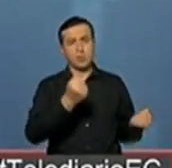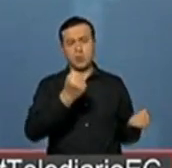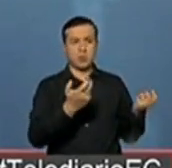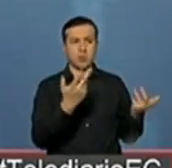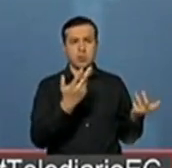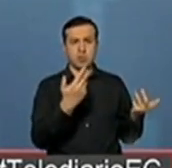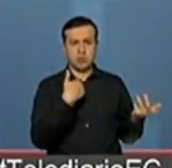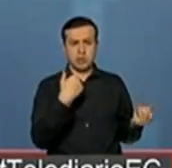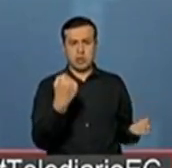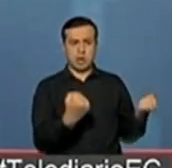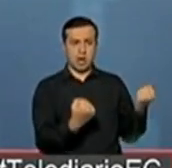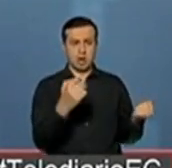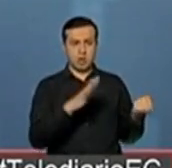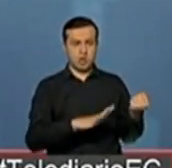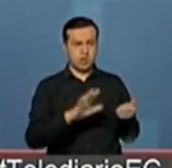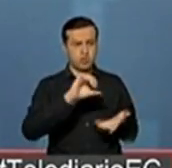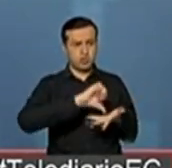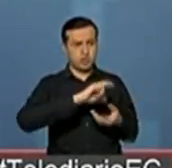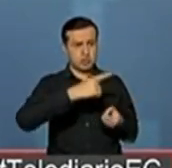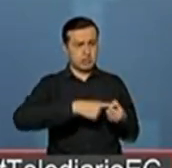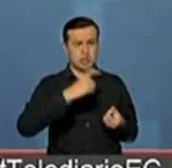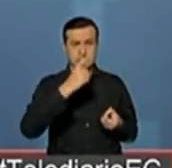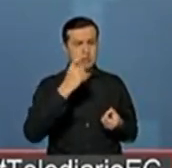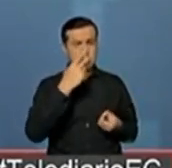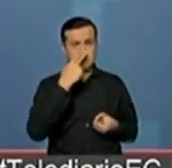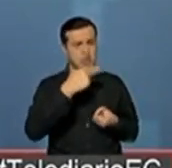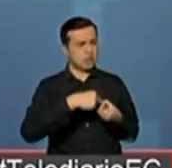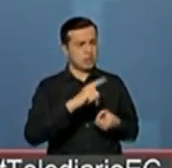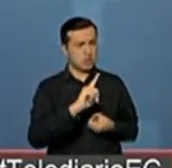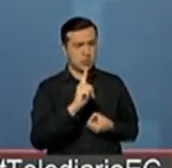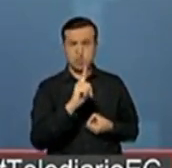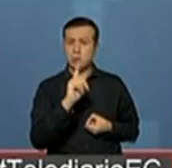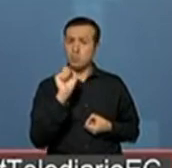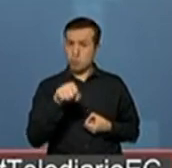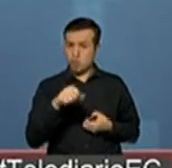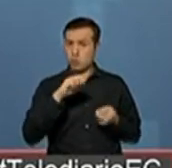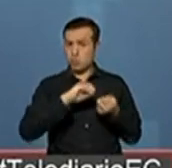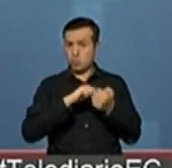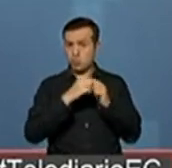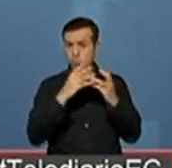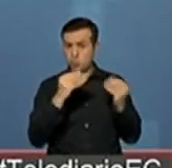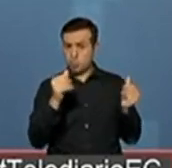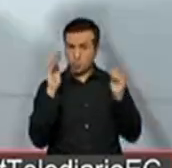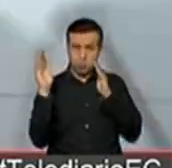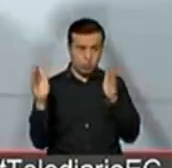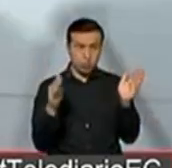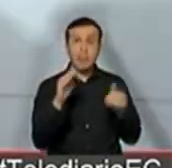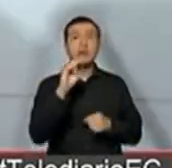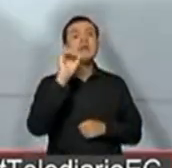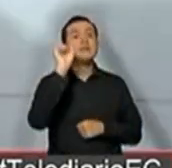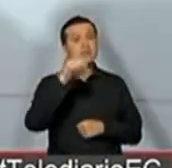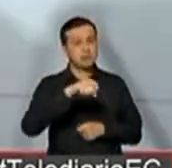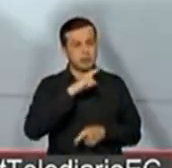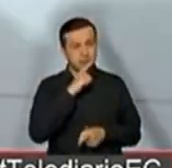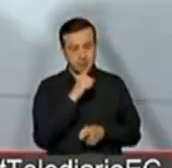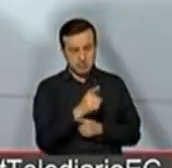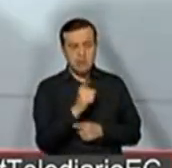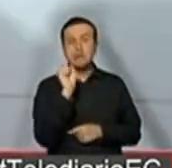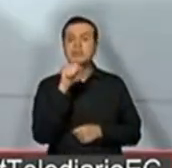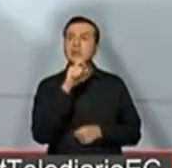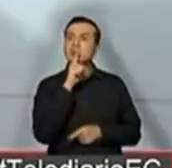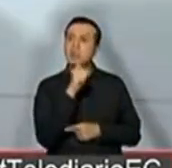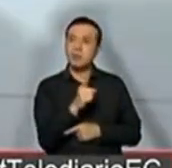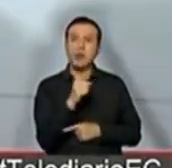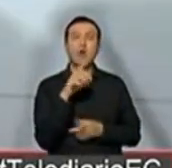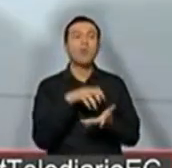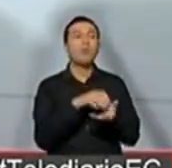vehículos en la ciudad y que no necesitamos de ese subsidio. ¿Existe una manera de focalizarlo? Sí existe una moneda. Vea, en